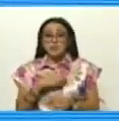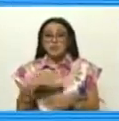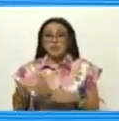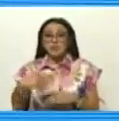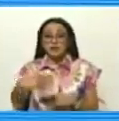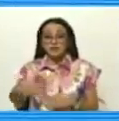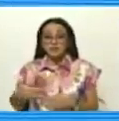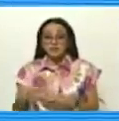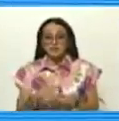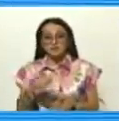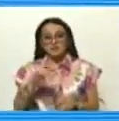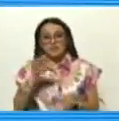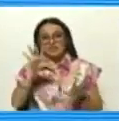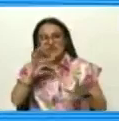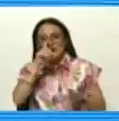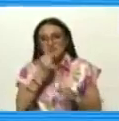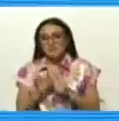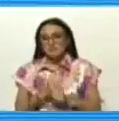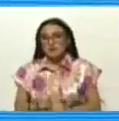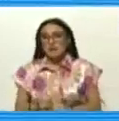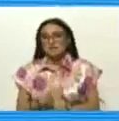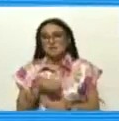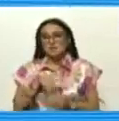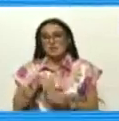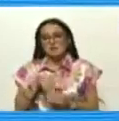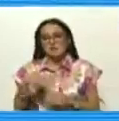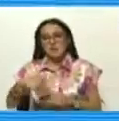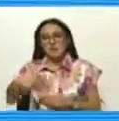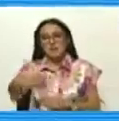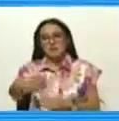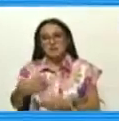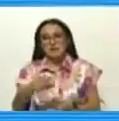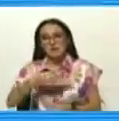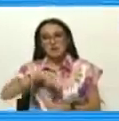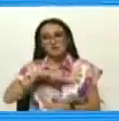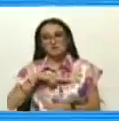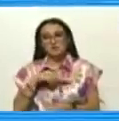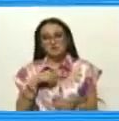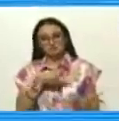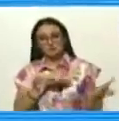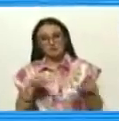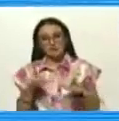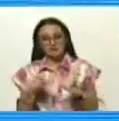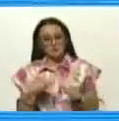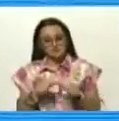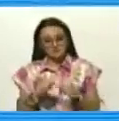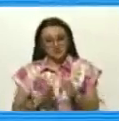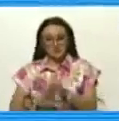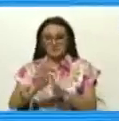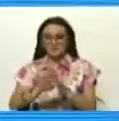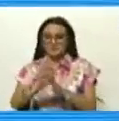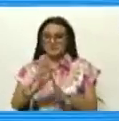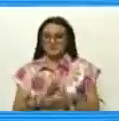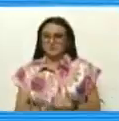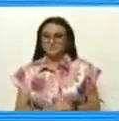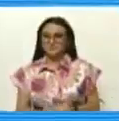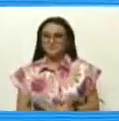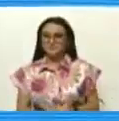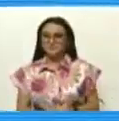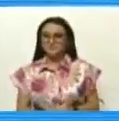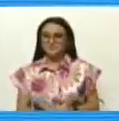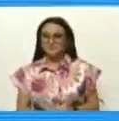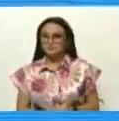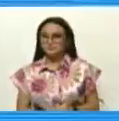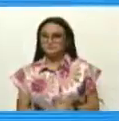Si ellos tienen 10 años pidiendo elecciones adelantadas, nosotros estamos listos para seguir avanzando.